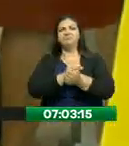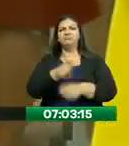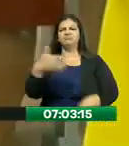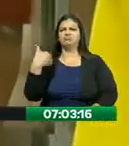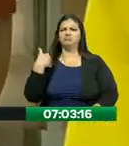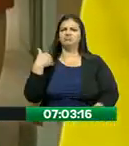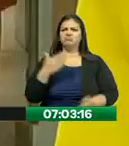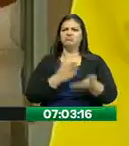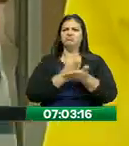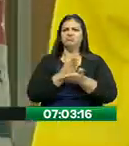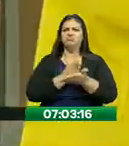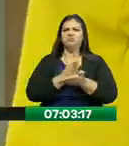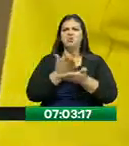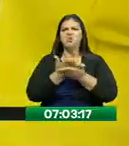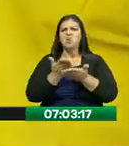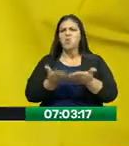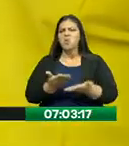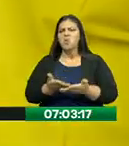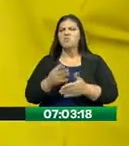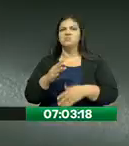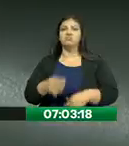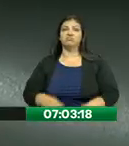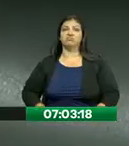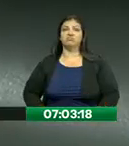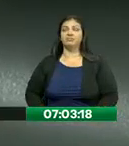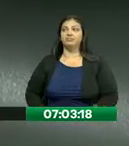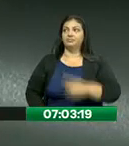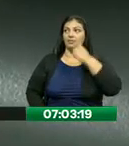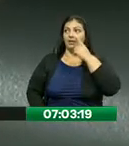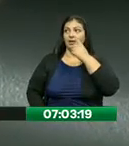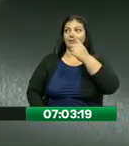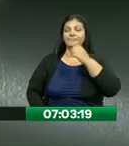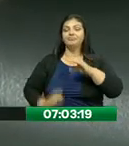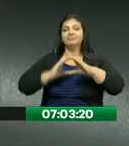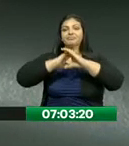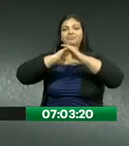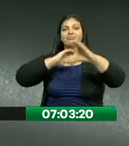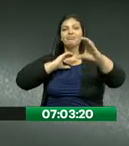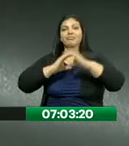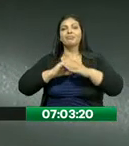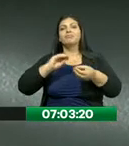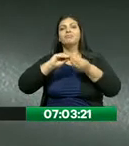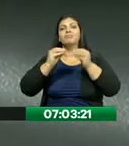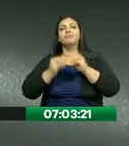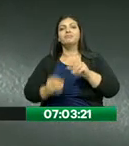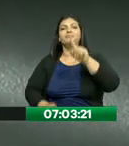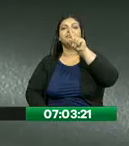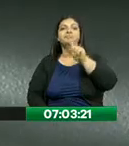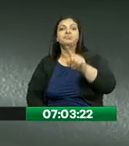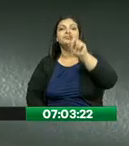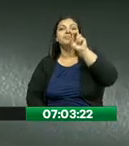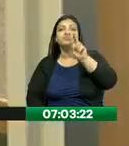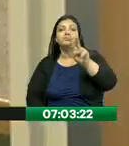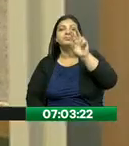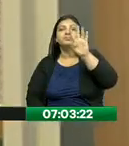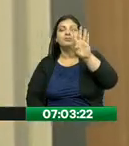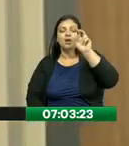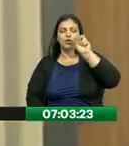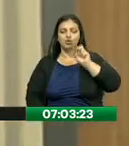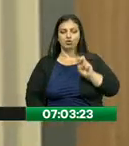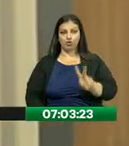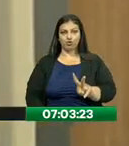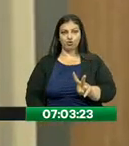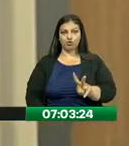es acusado de asaltar a varios pasajeros de un bus de la línea 124 2 mientras circulaba por la avenida